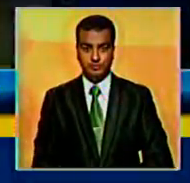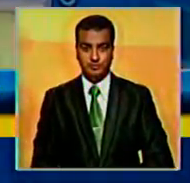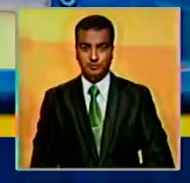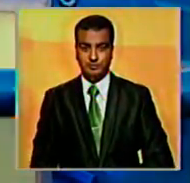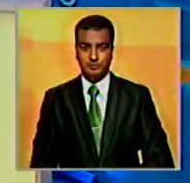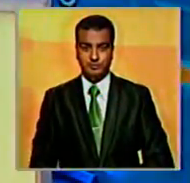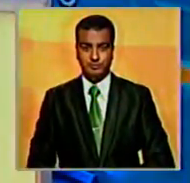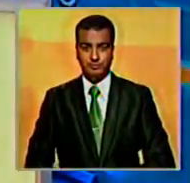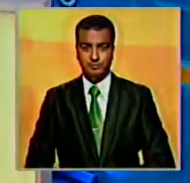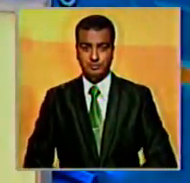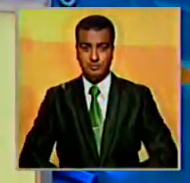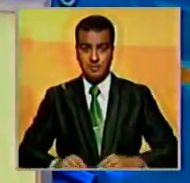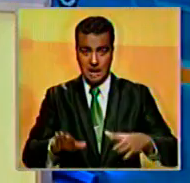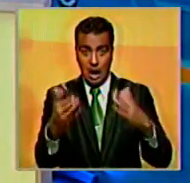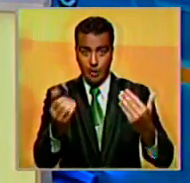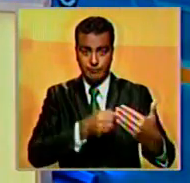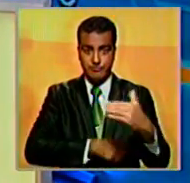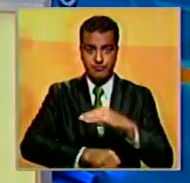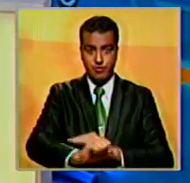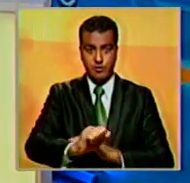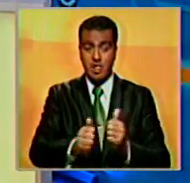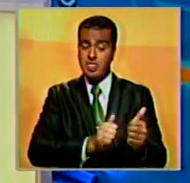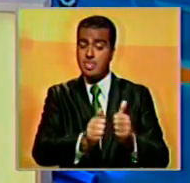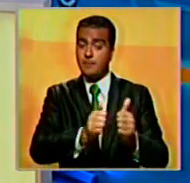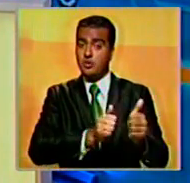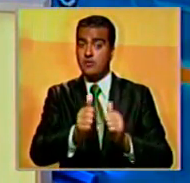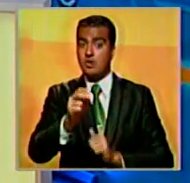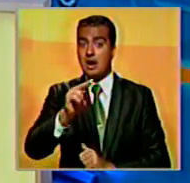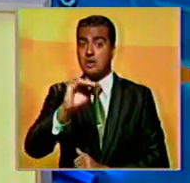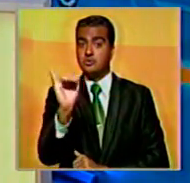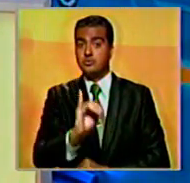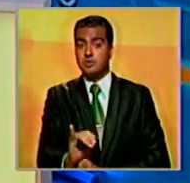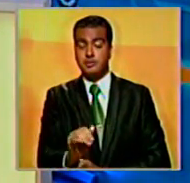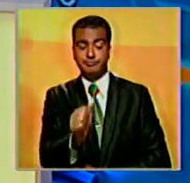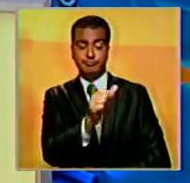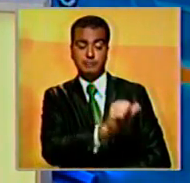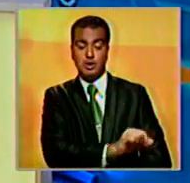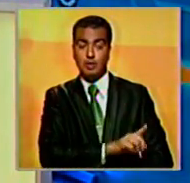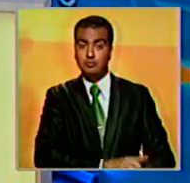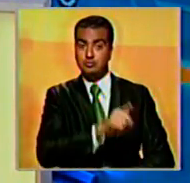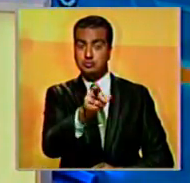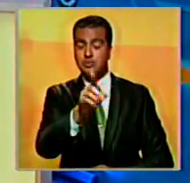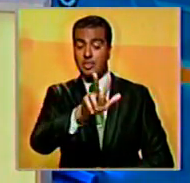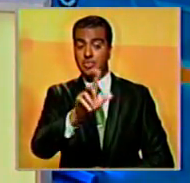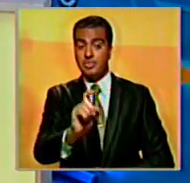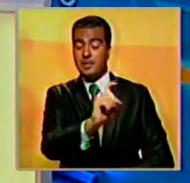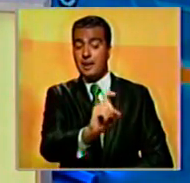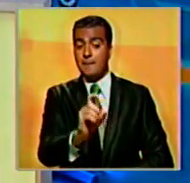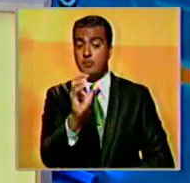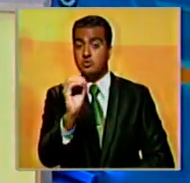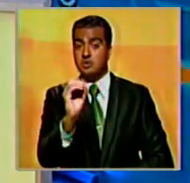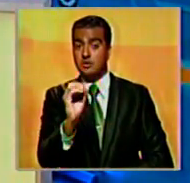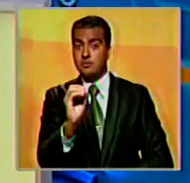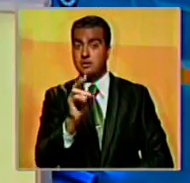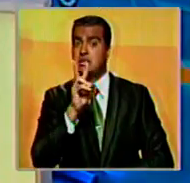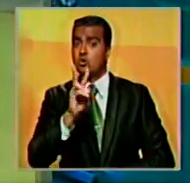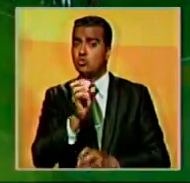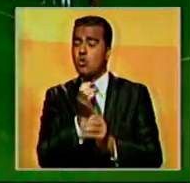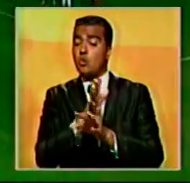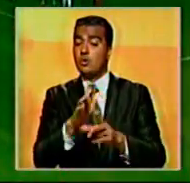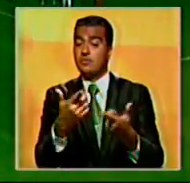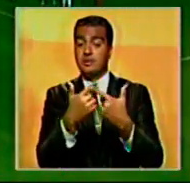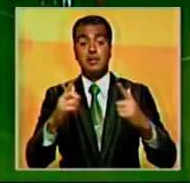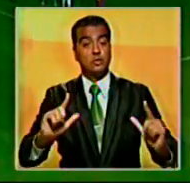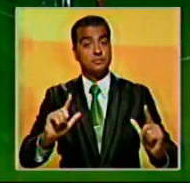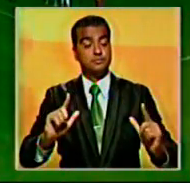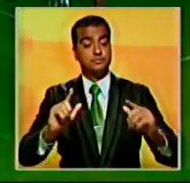81-78. Hablemos ahora de fútbol porque el Deportivo Anzuategui perdió ante el Arsenal de Sarandí 3-0 en su segundo partido de la Copa Libertadores.